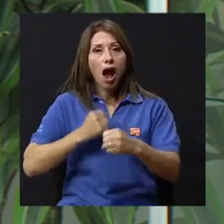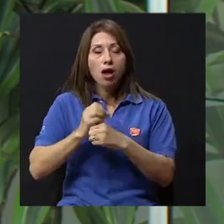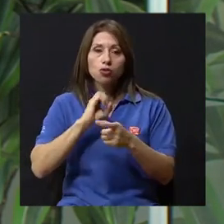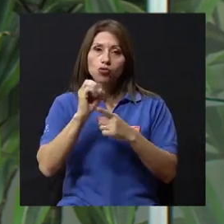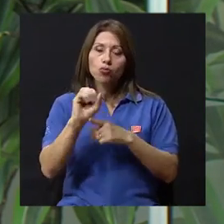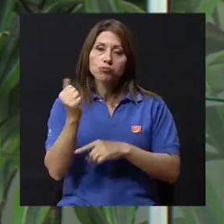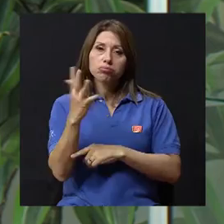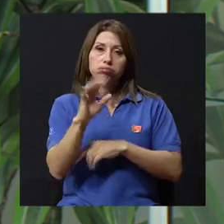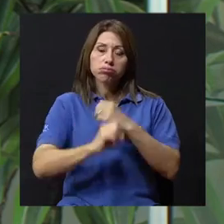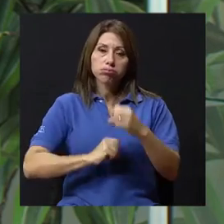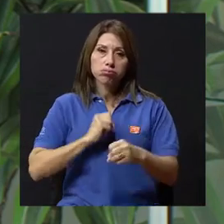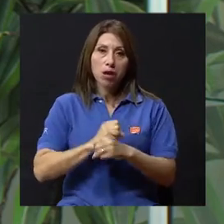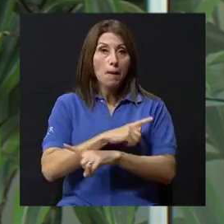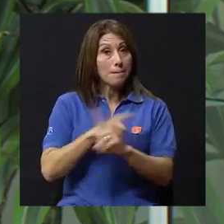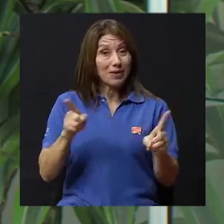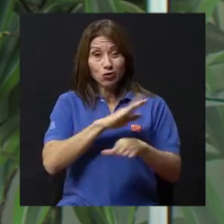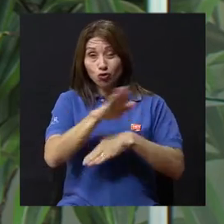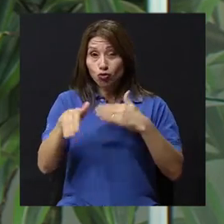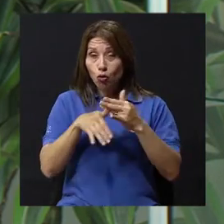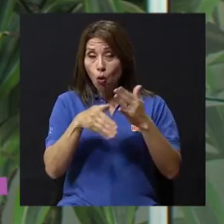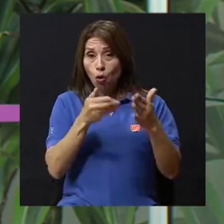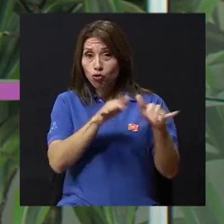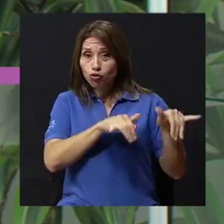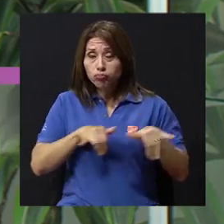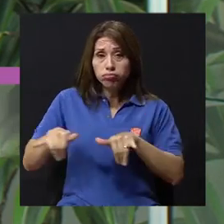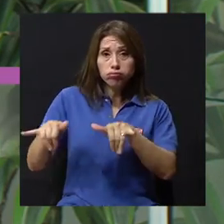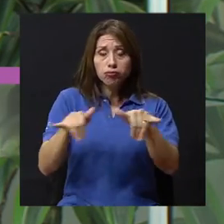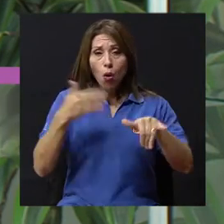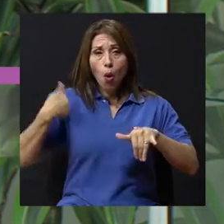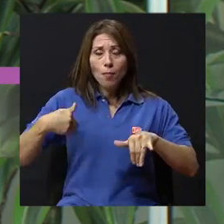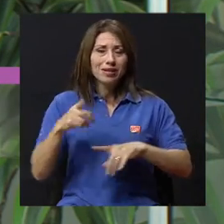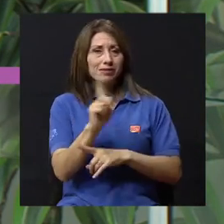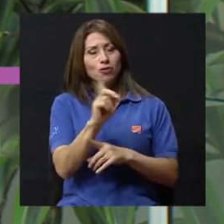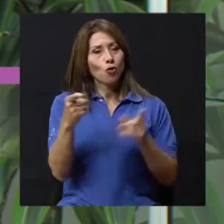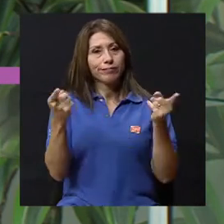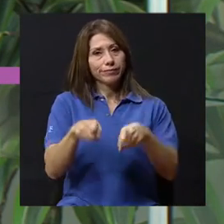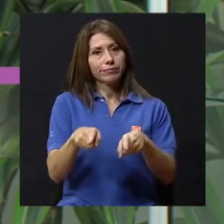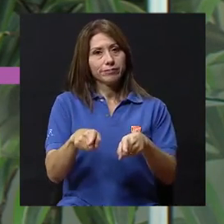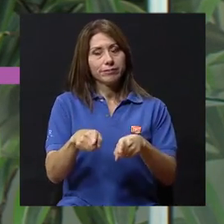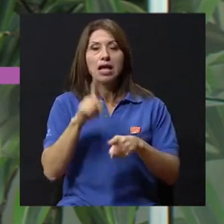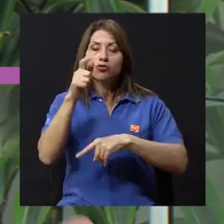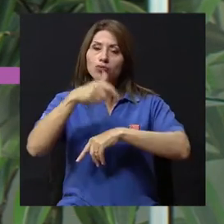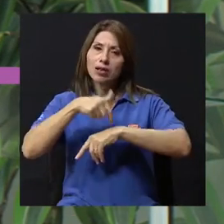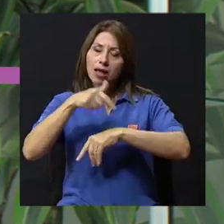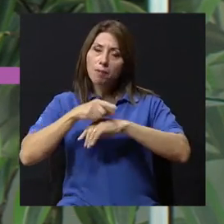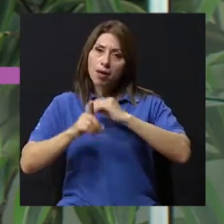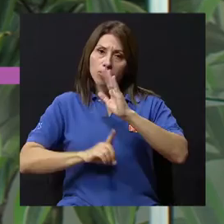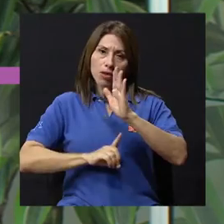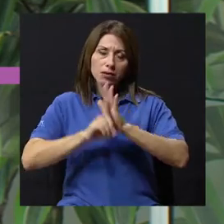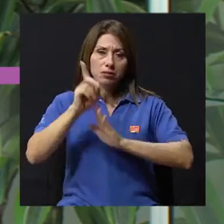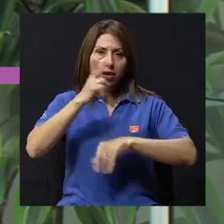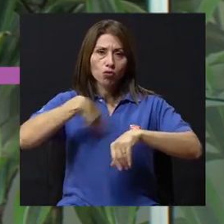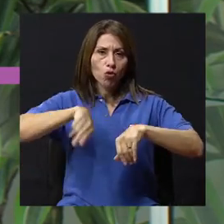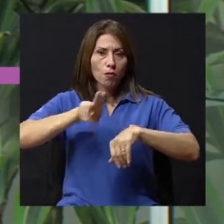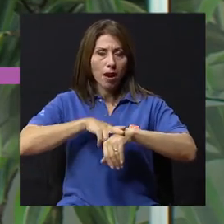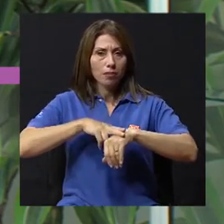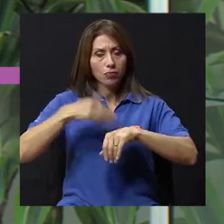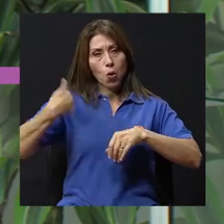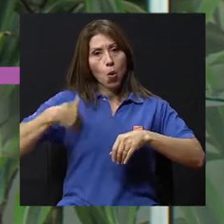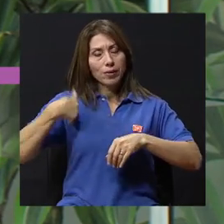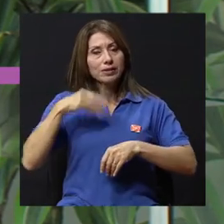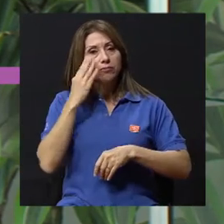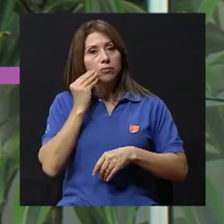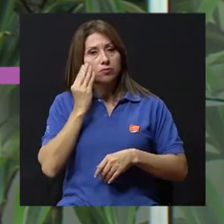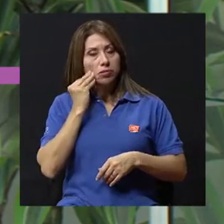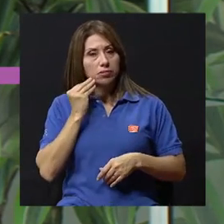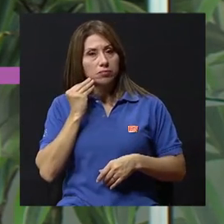periodo, y no le da a todos los hombres, ¿ya? Es una etapa del desarrollo normal, por lo que pasamos los